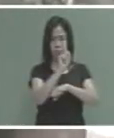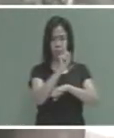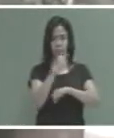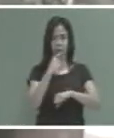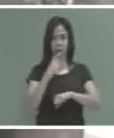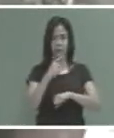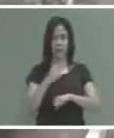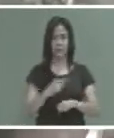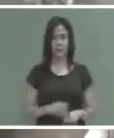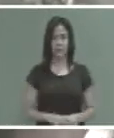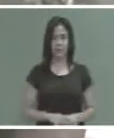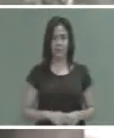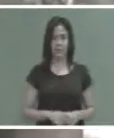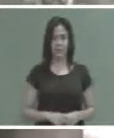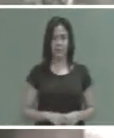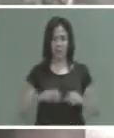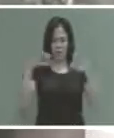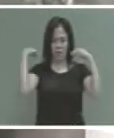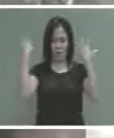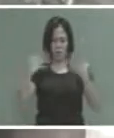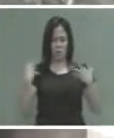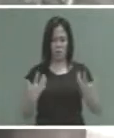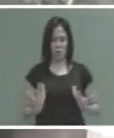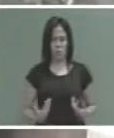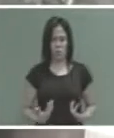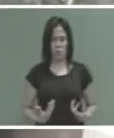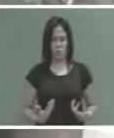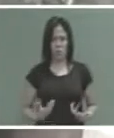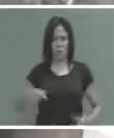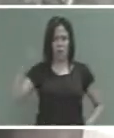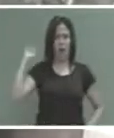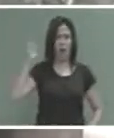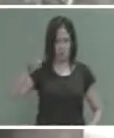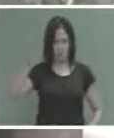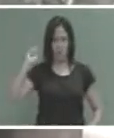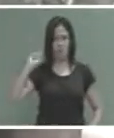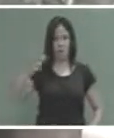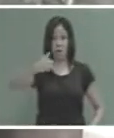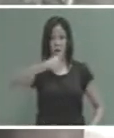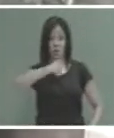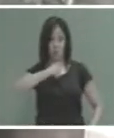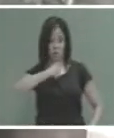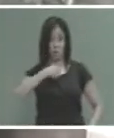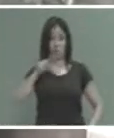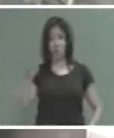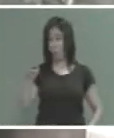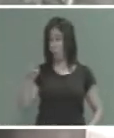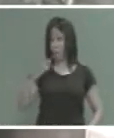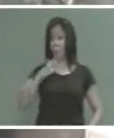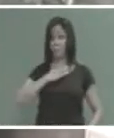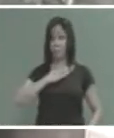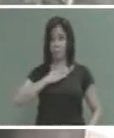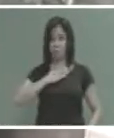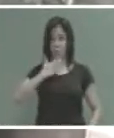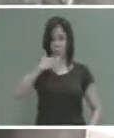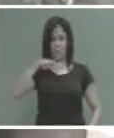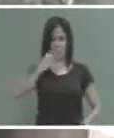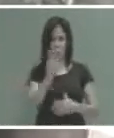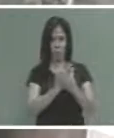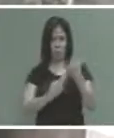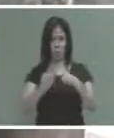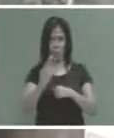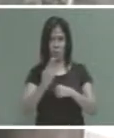tocaba rock, era rockero, tenía el pelo largo, y yo y un compañero mío, que éramos supuestamente los más mal portados,